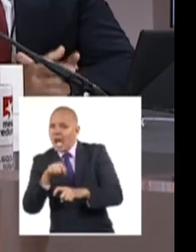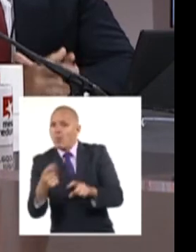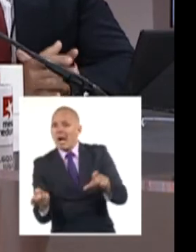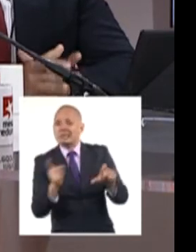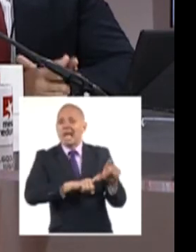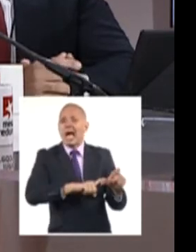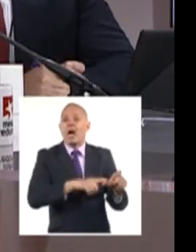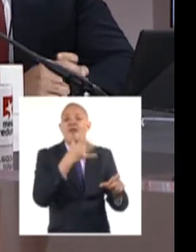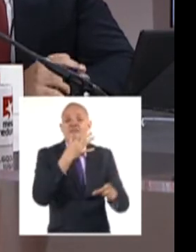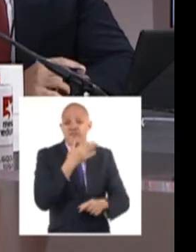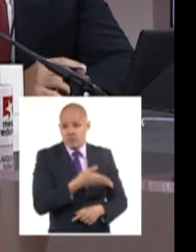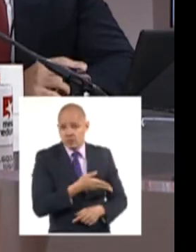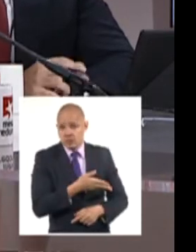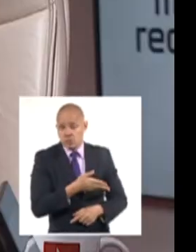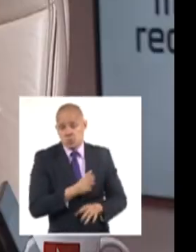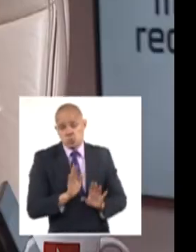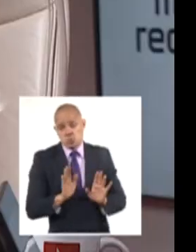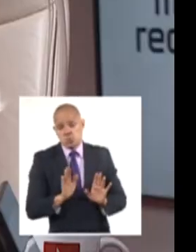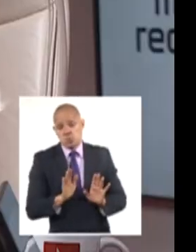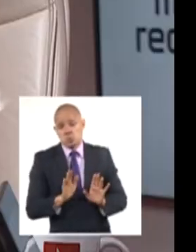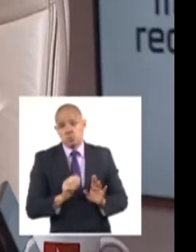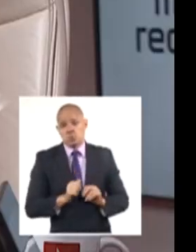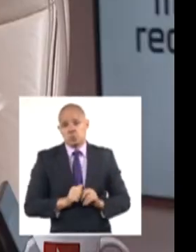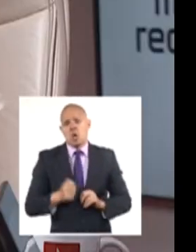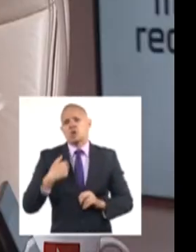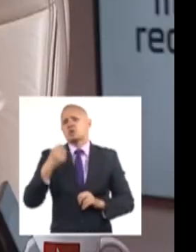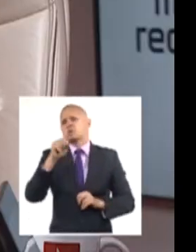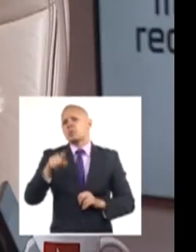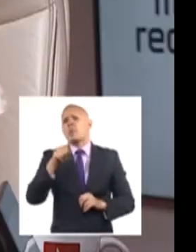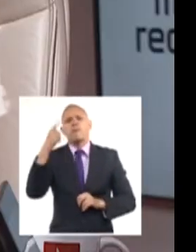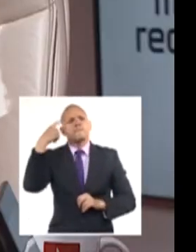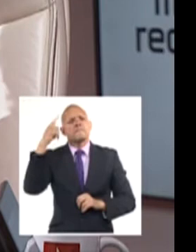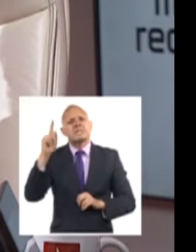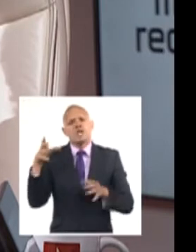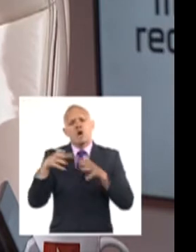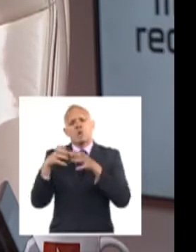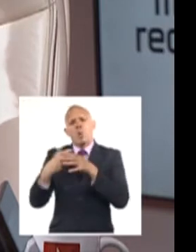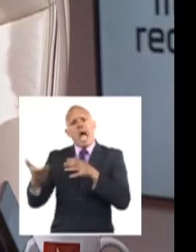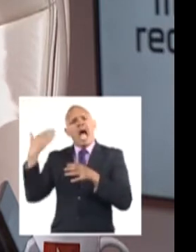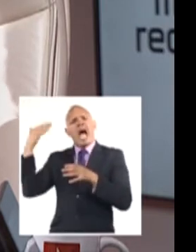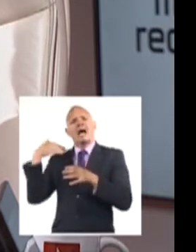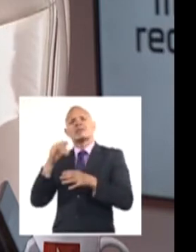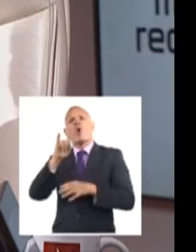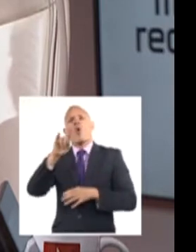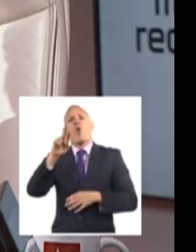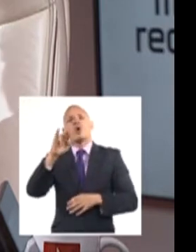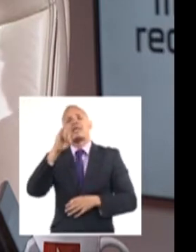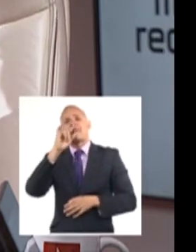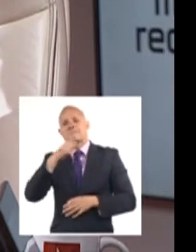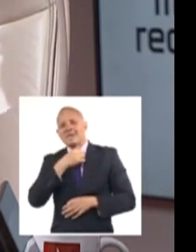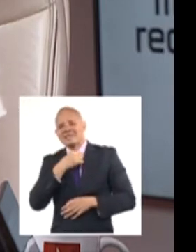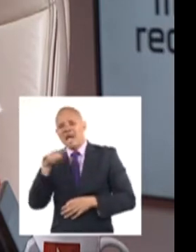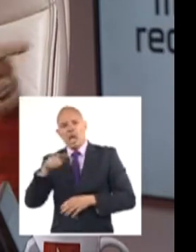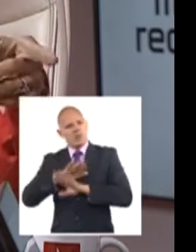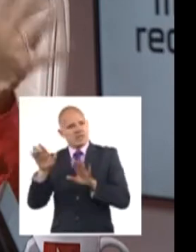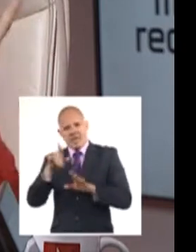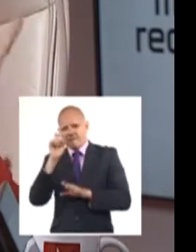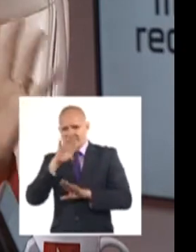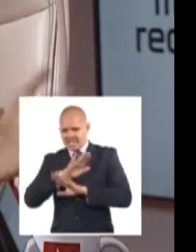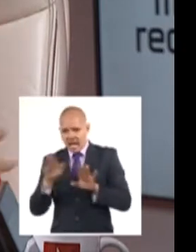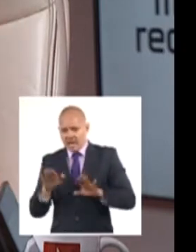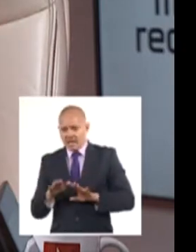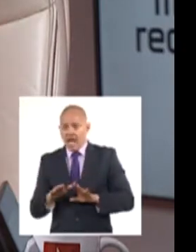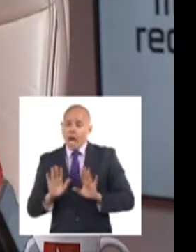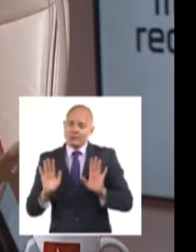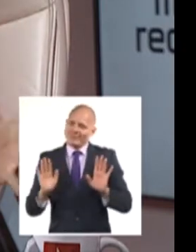crees que es el fin del uribismo porque no puedo aseverar eso eso no se puede hacer ver artistas ha recibido un duro golpe y de verdad